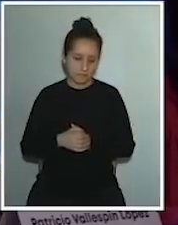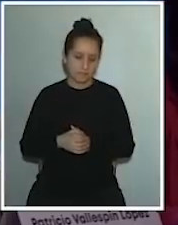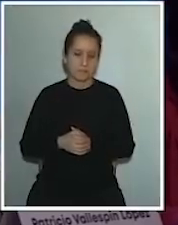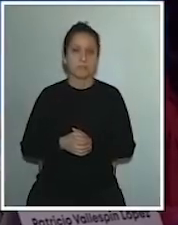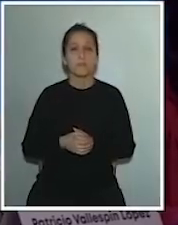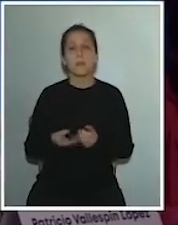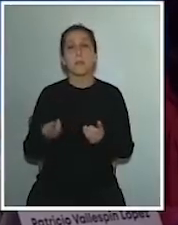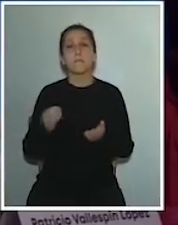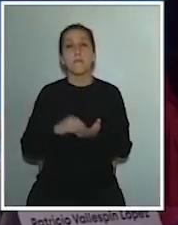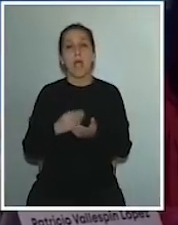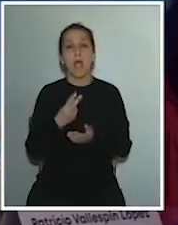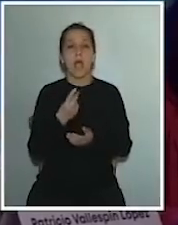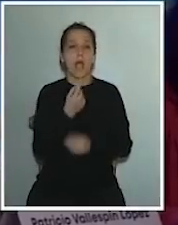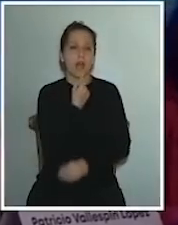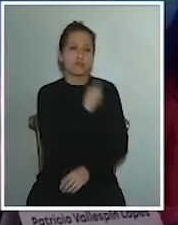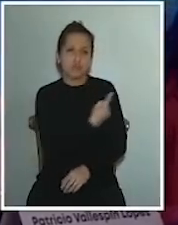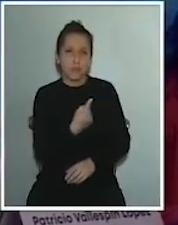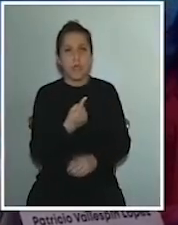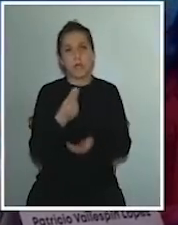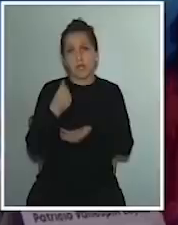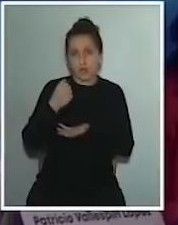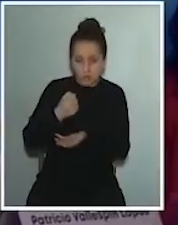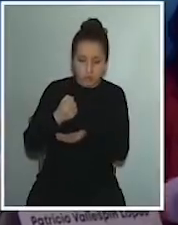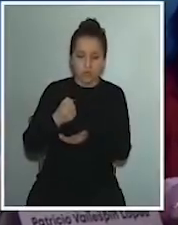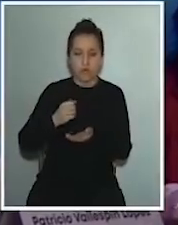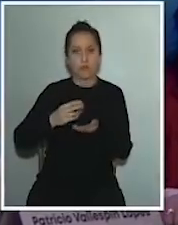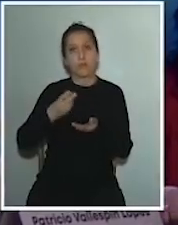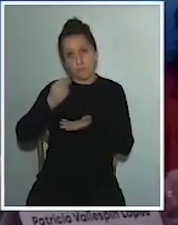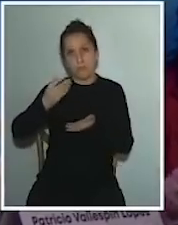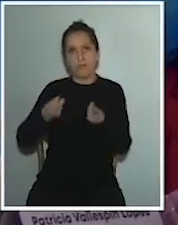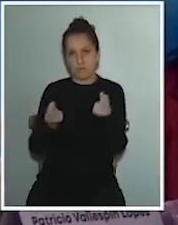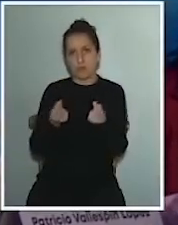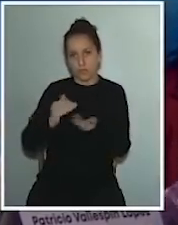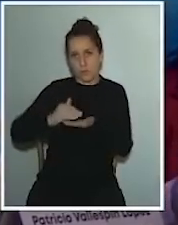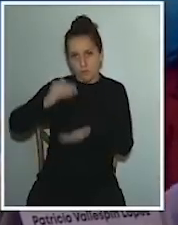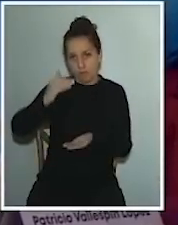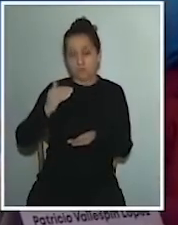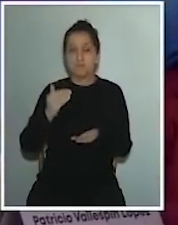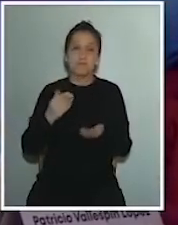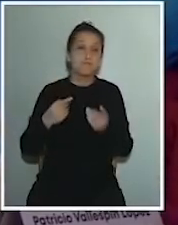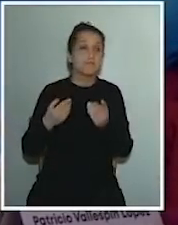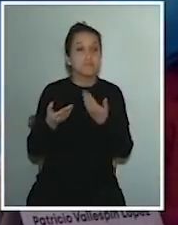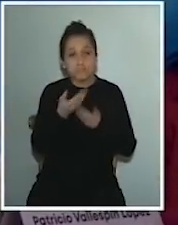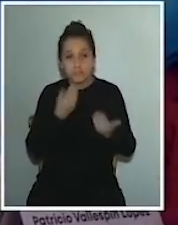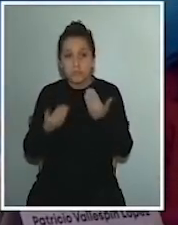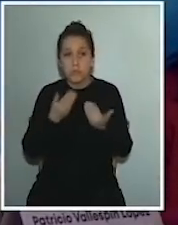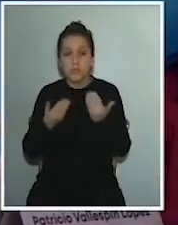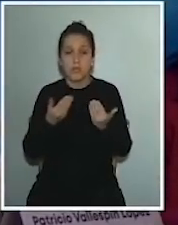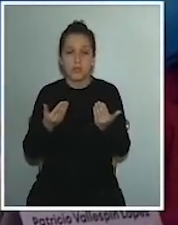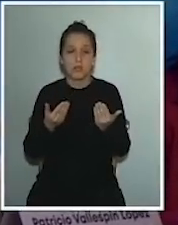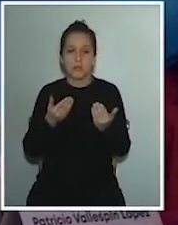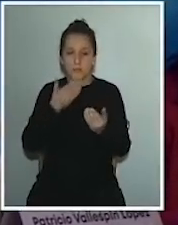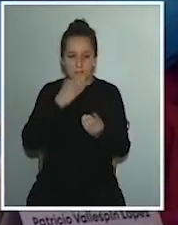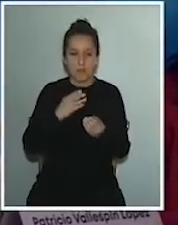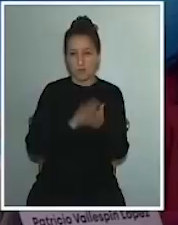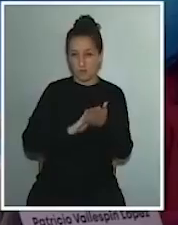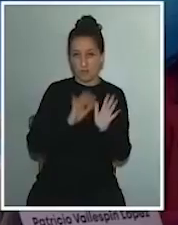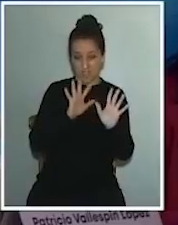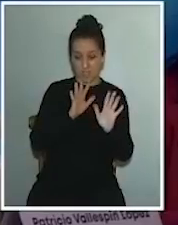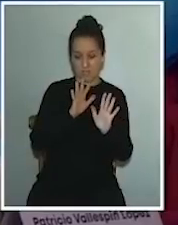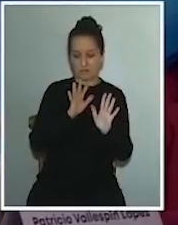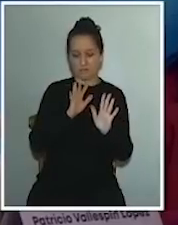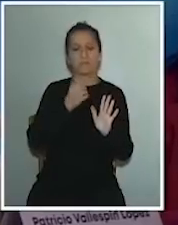autonomía de recursos mayor presupuesto eso también es urgente se está debatiendo hoy día si ustedes quieren mejorar las condiciones presupuestarias pasar del 10%